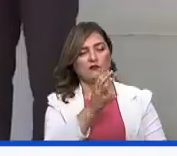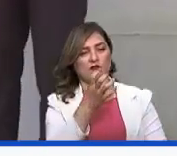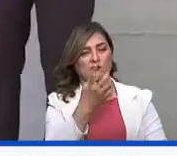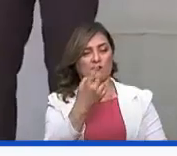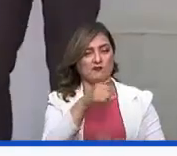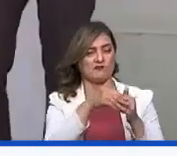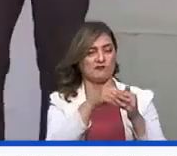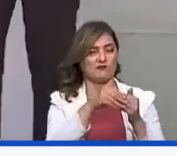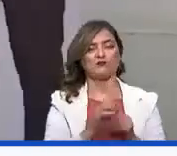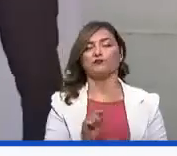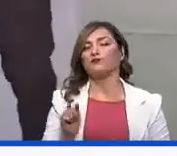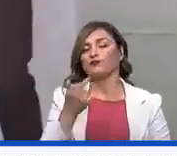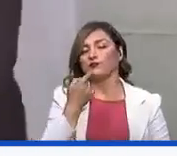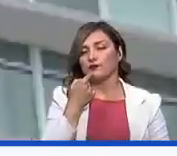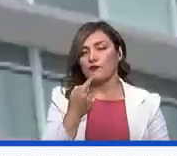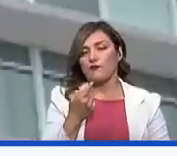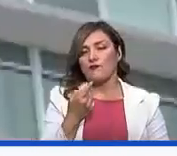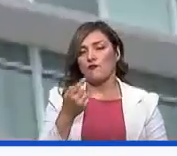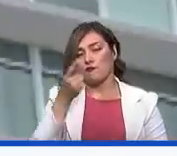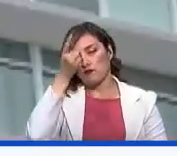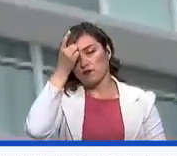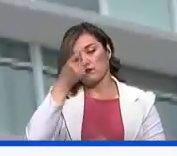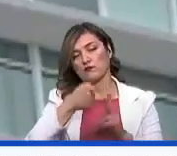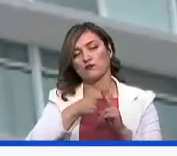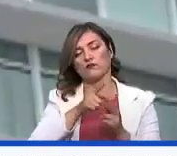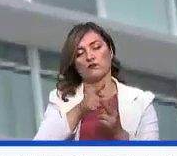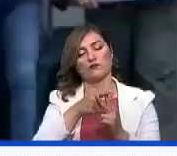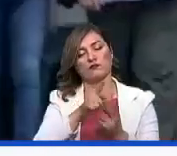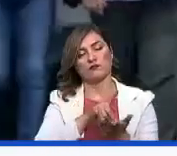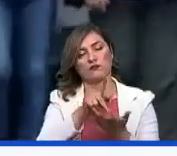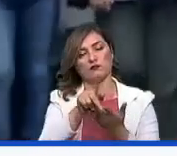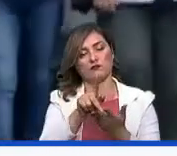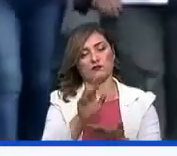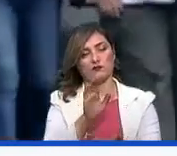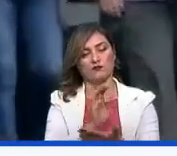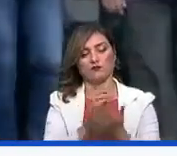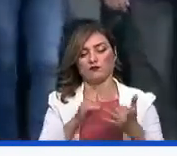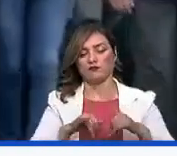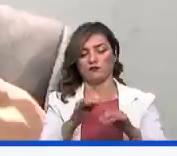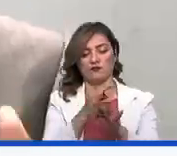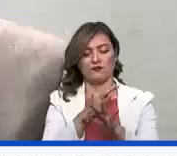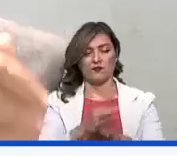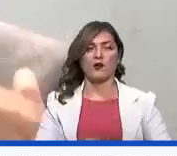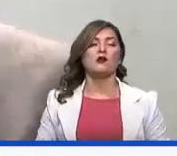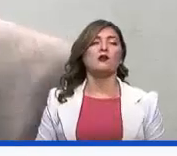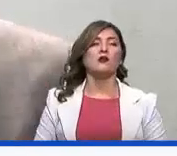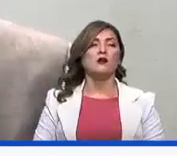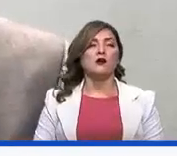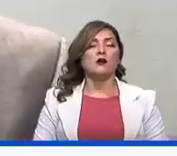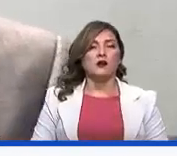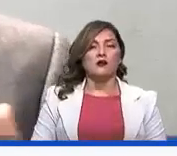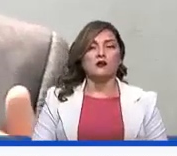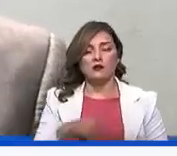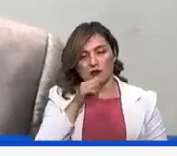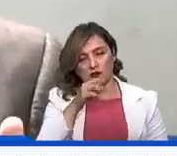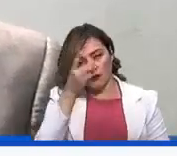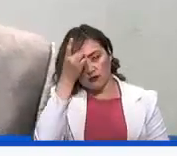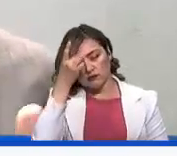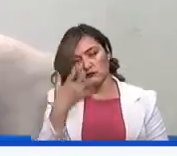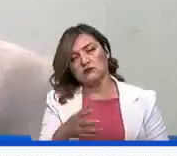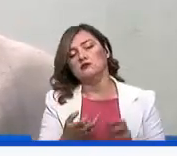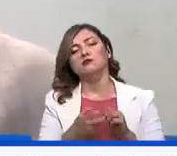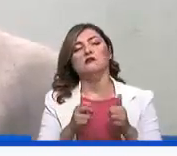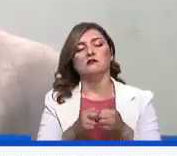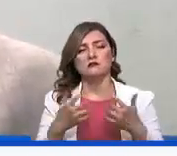dólares. Advirtió que esta es una deuda que debe empezar a pagarse para que el Seguro de Salud funcione. Si no se paga la deuda, vamos a estar en un